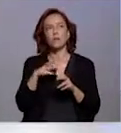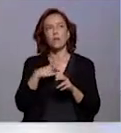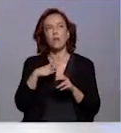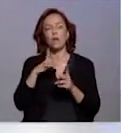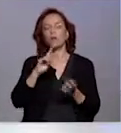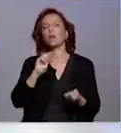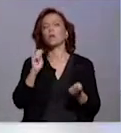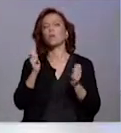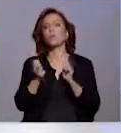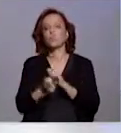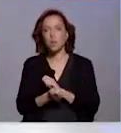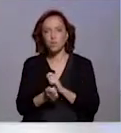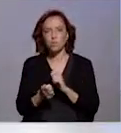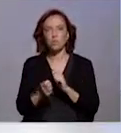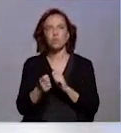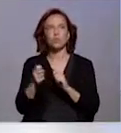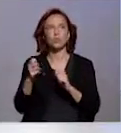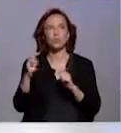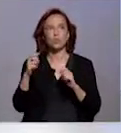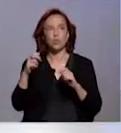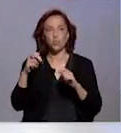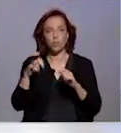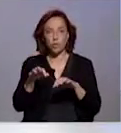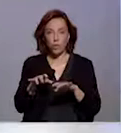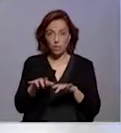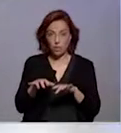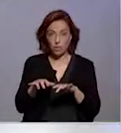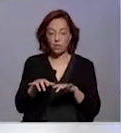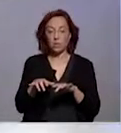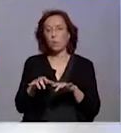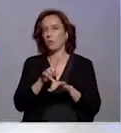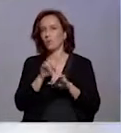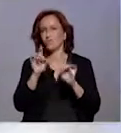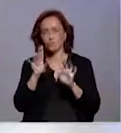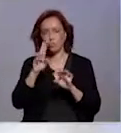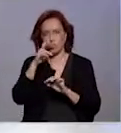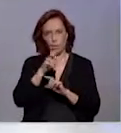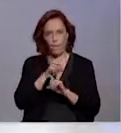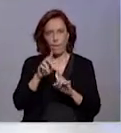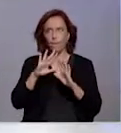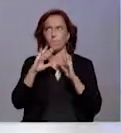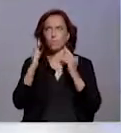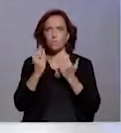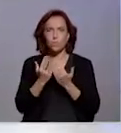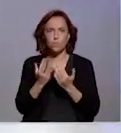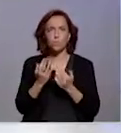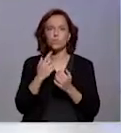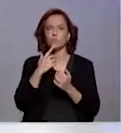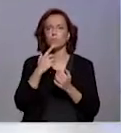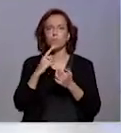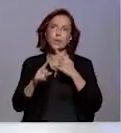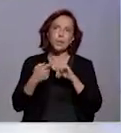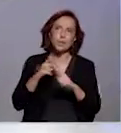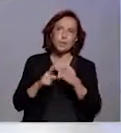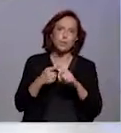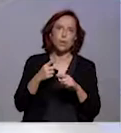transformación digital muy importante que se está llevando adelante en no sólo en uruguay sino en el mundo entero que tiene que ver con